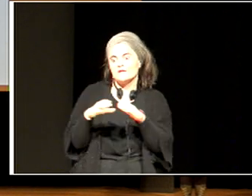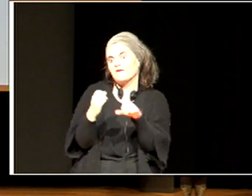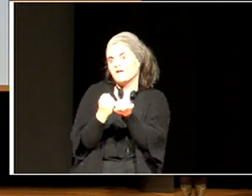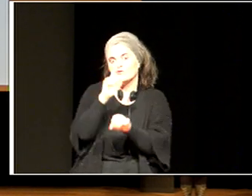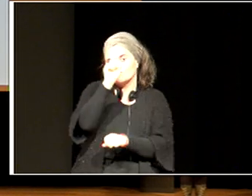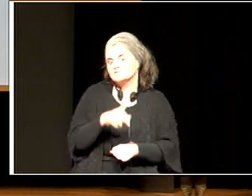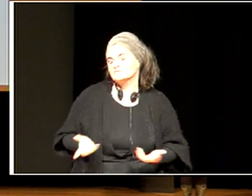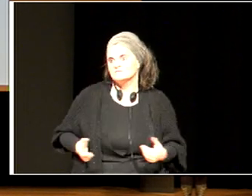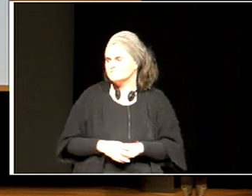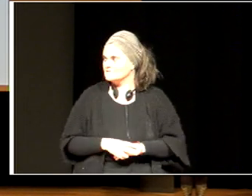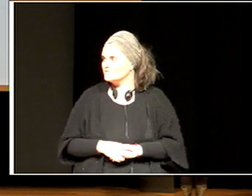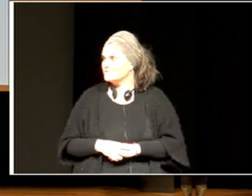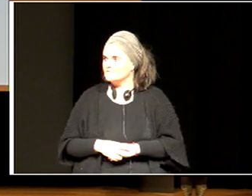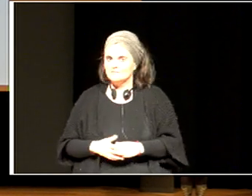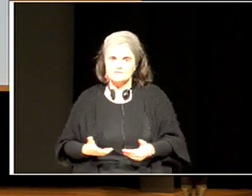perdona